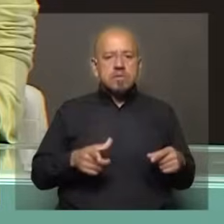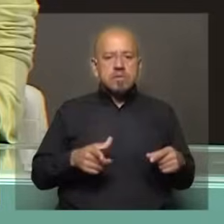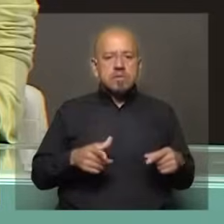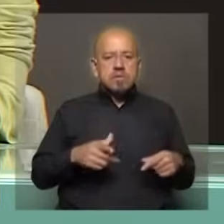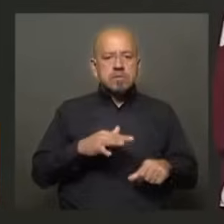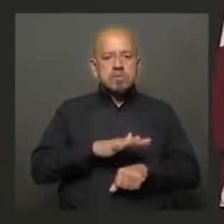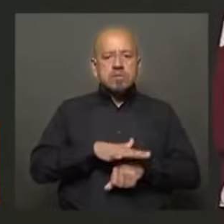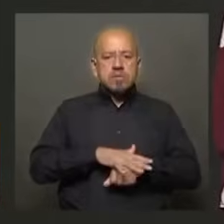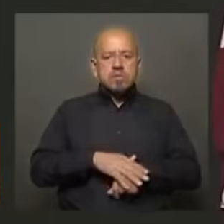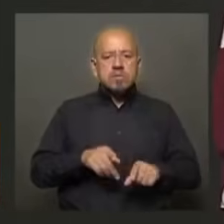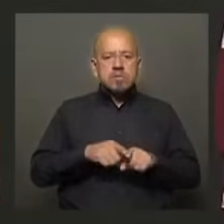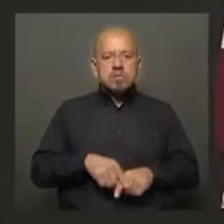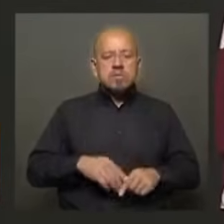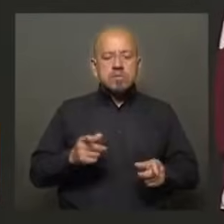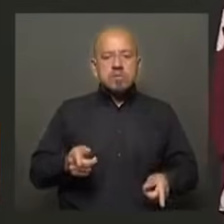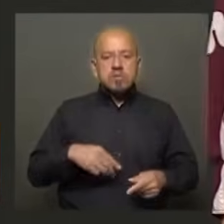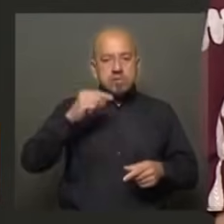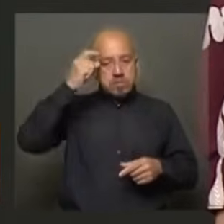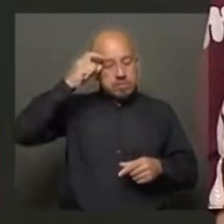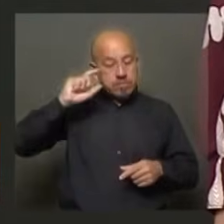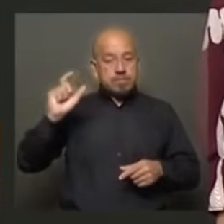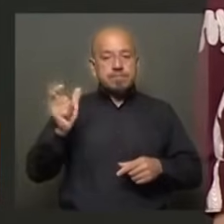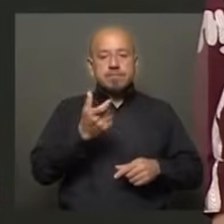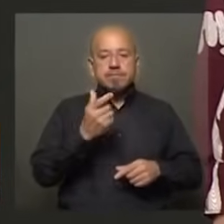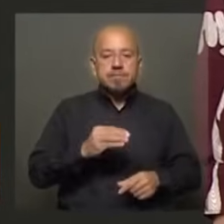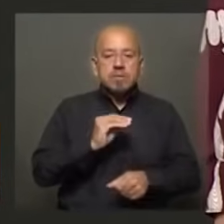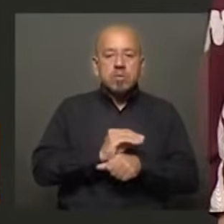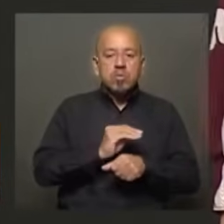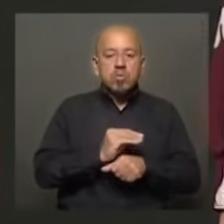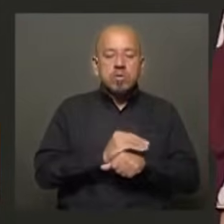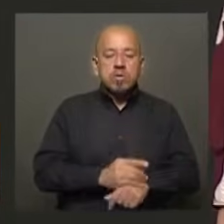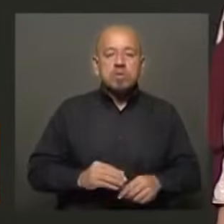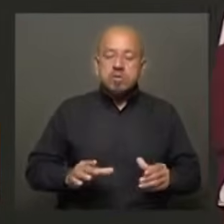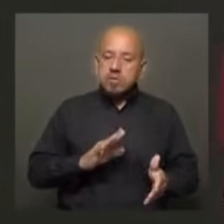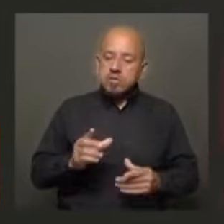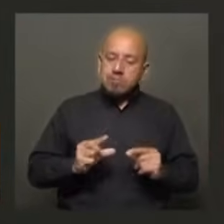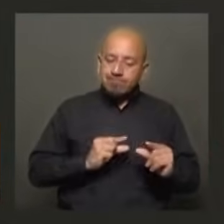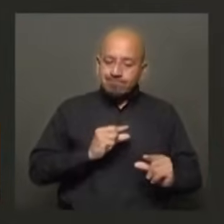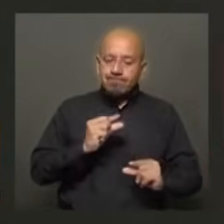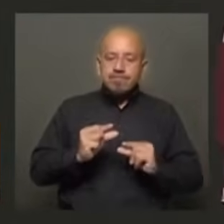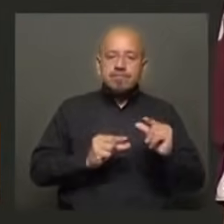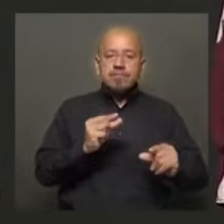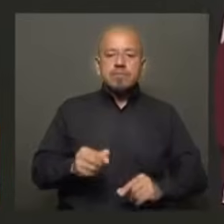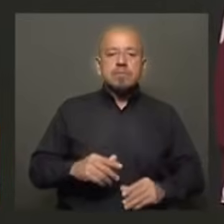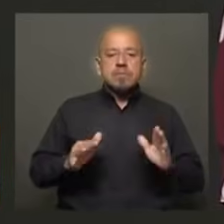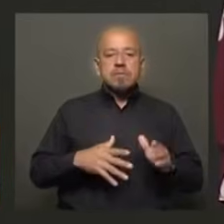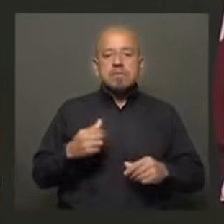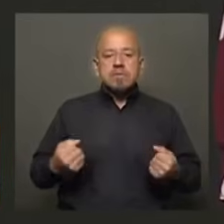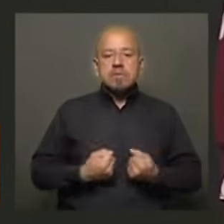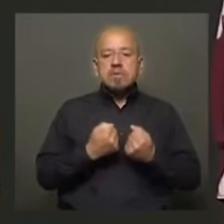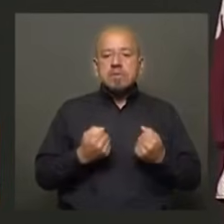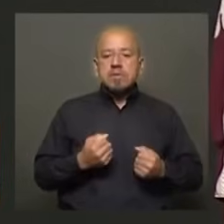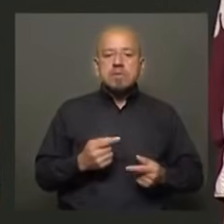tiempo. Y es verdad que los cambios culturales son lentos, pero pareciera que van en un buen sentido y de repente ¡pa! La realidad nos da